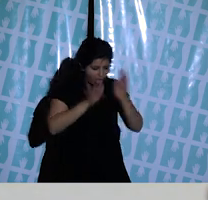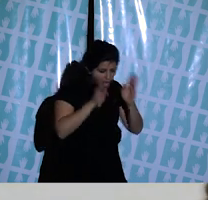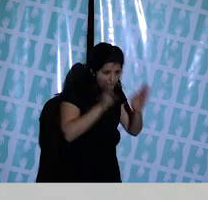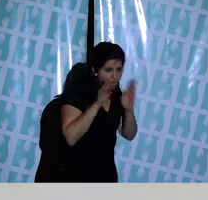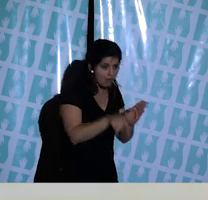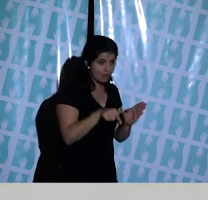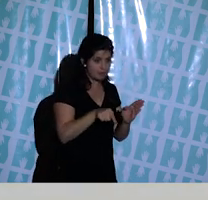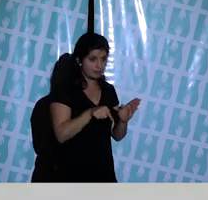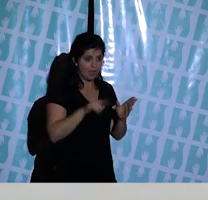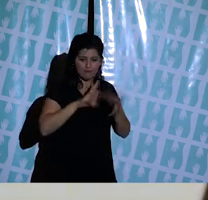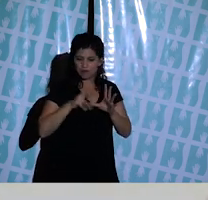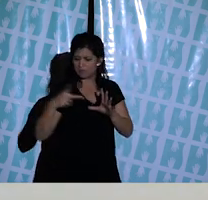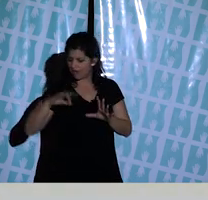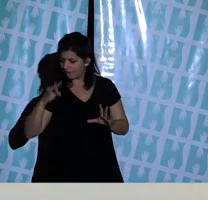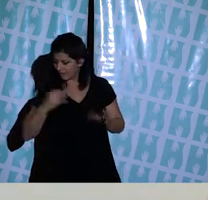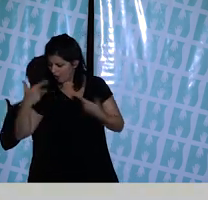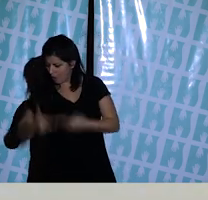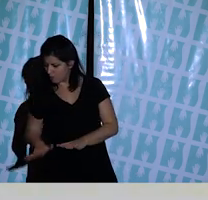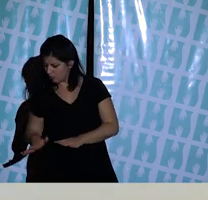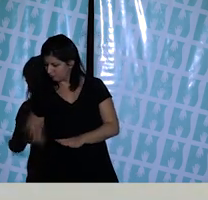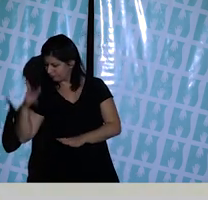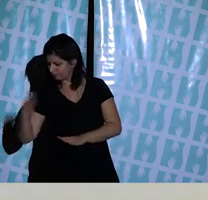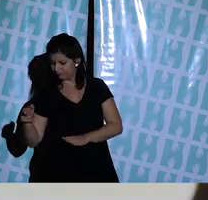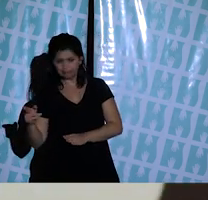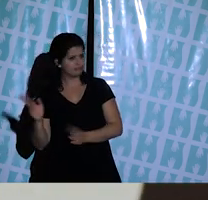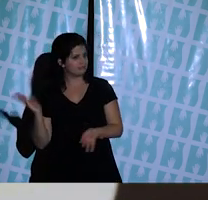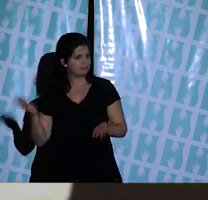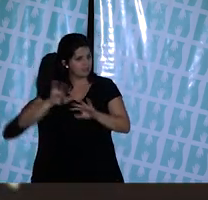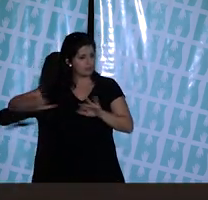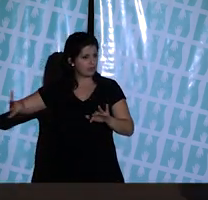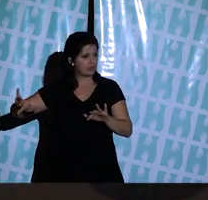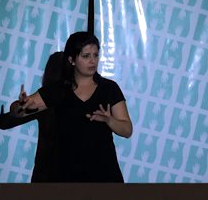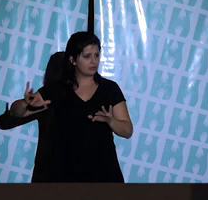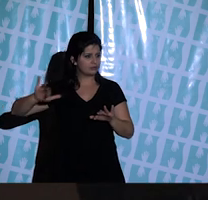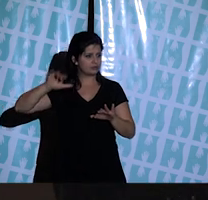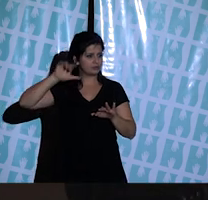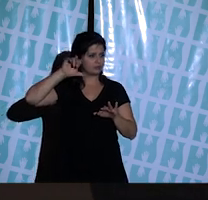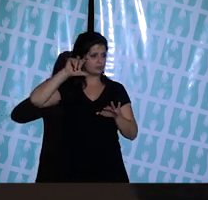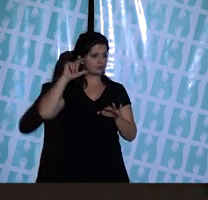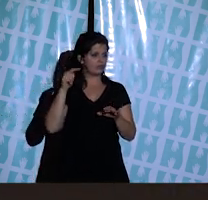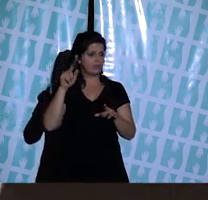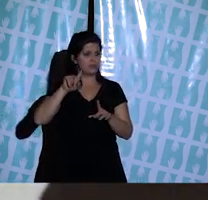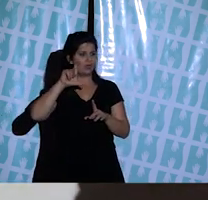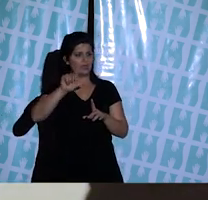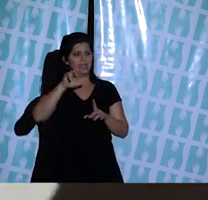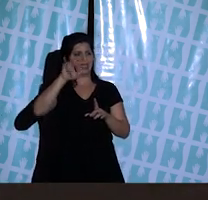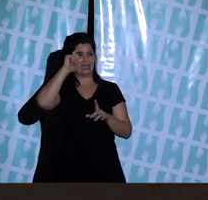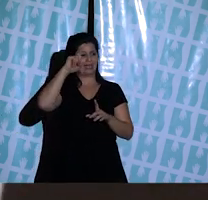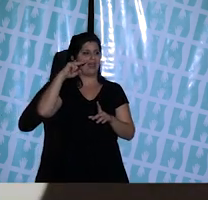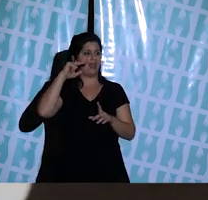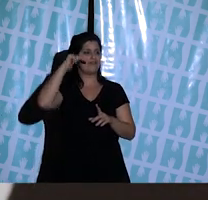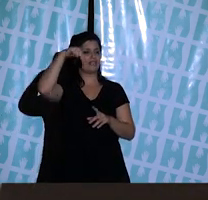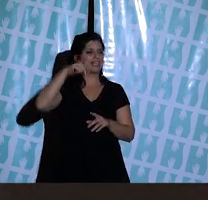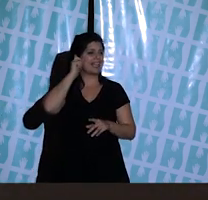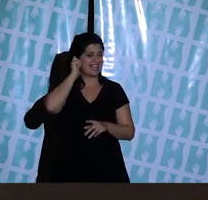interferencia grave en la vida cotidiana de esa persona, el craving, que es un nuevo factor, un